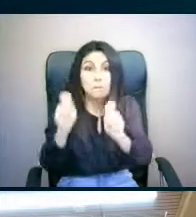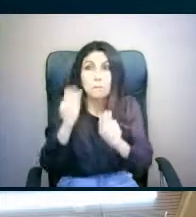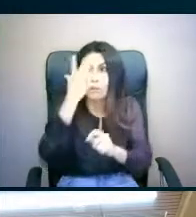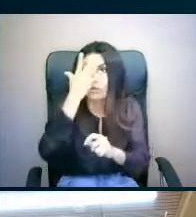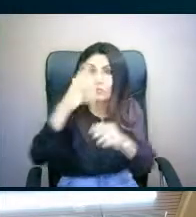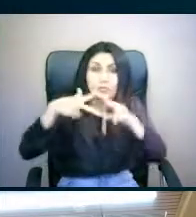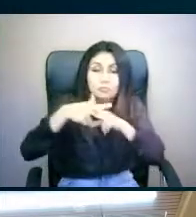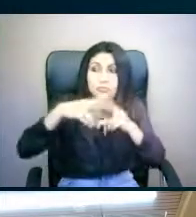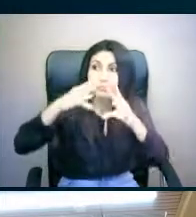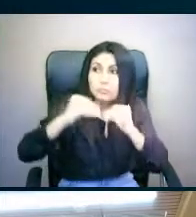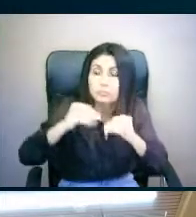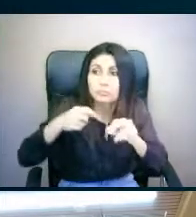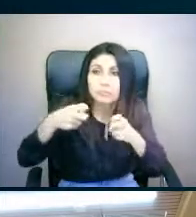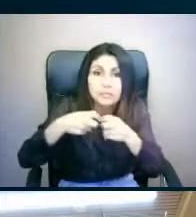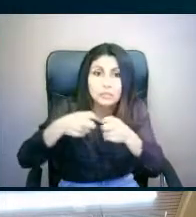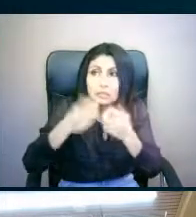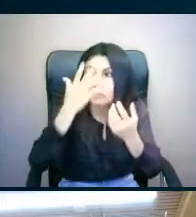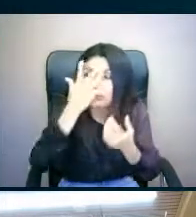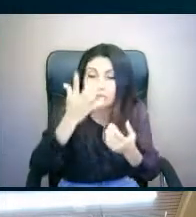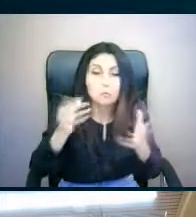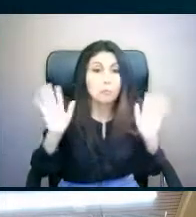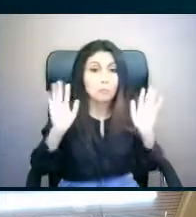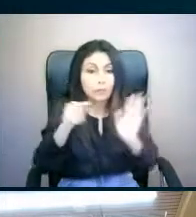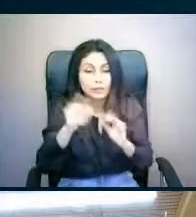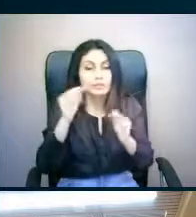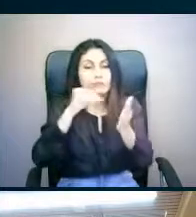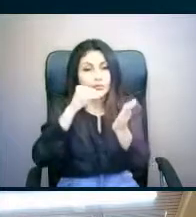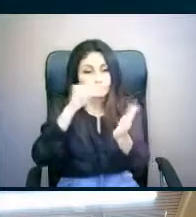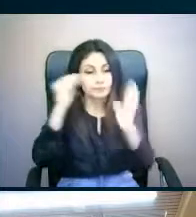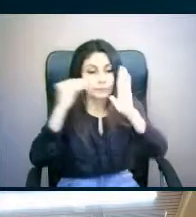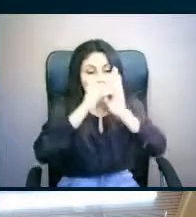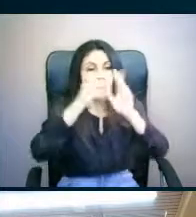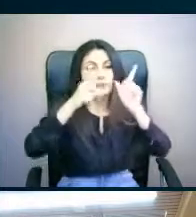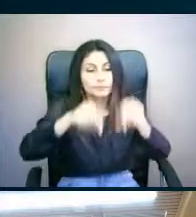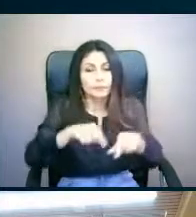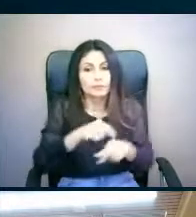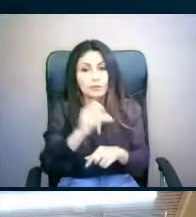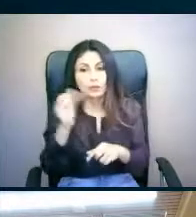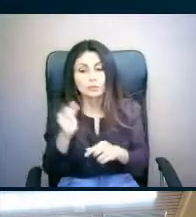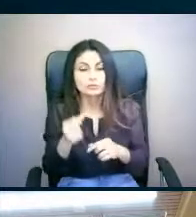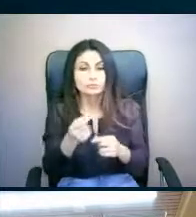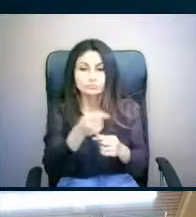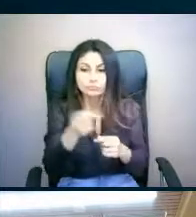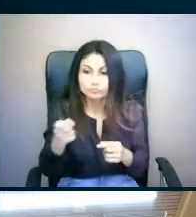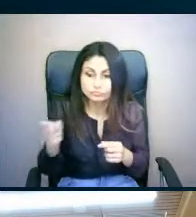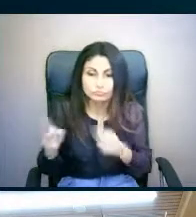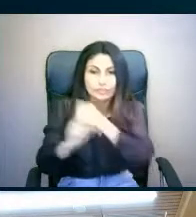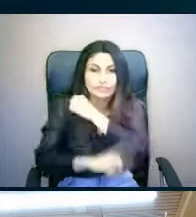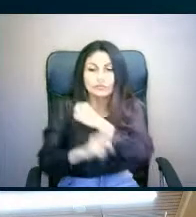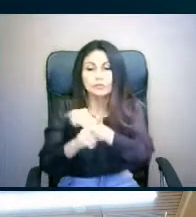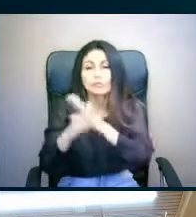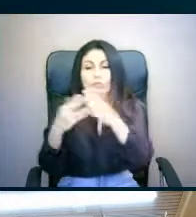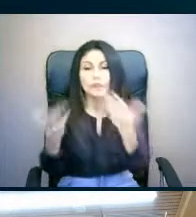el porcentaje de penalización y la distribución de los indicadores por tipo de elemento.